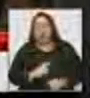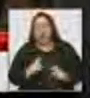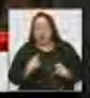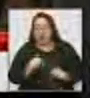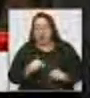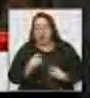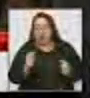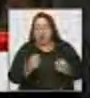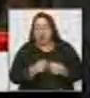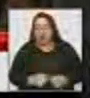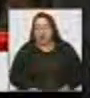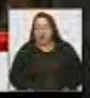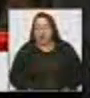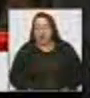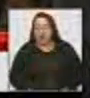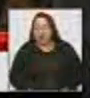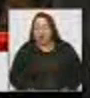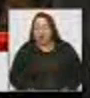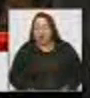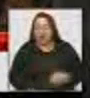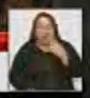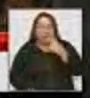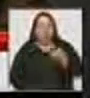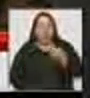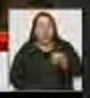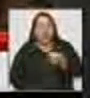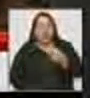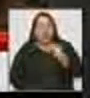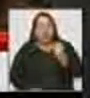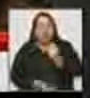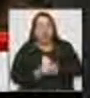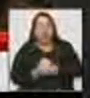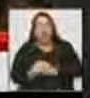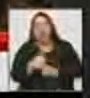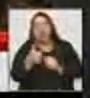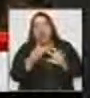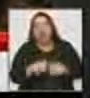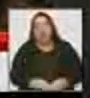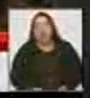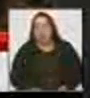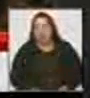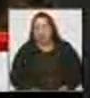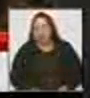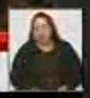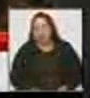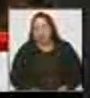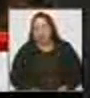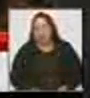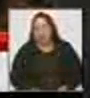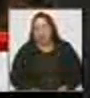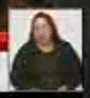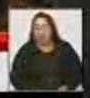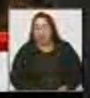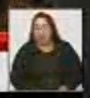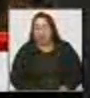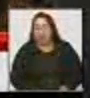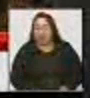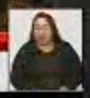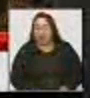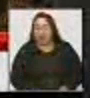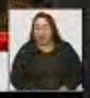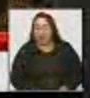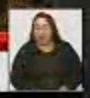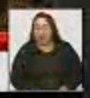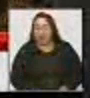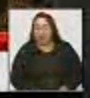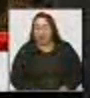Sin embargo, esta comisión no ha visto la insistencia, está aprobando otro texto, lo cual me parece que va a perjudicar a los